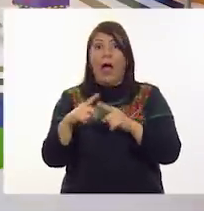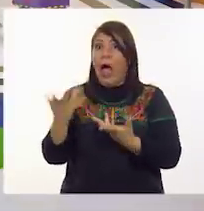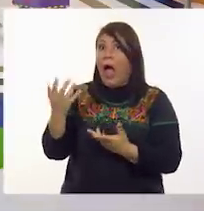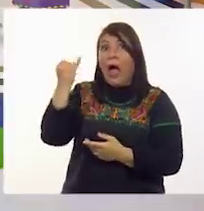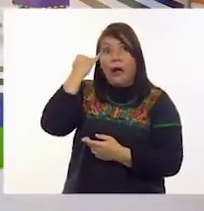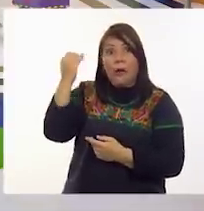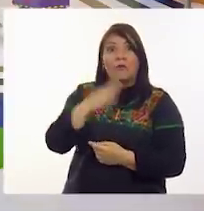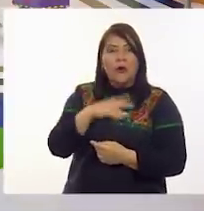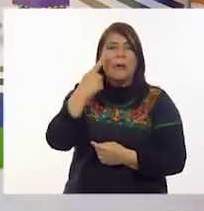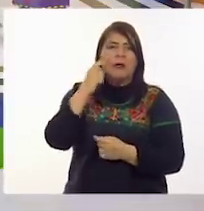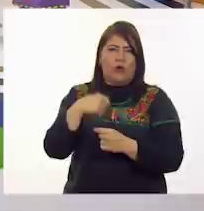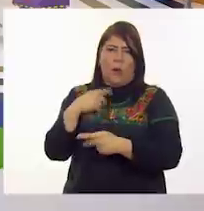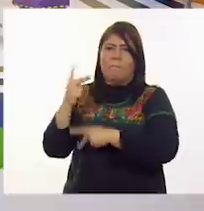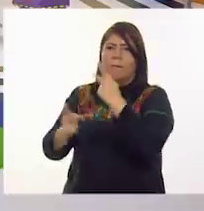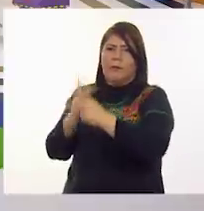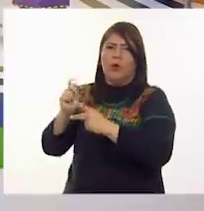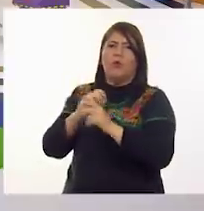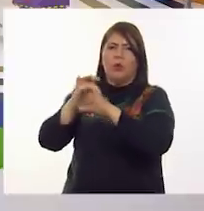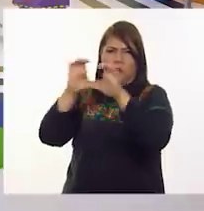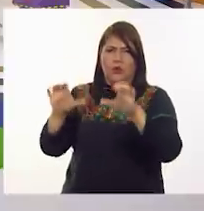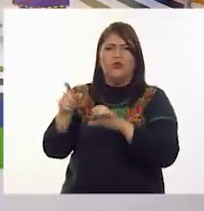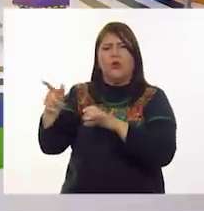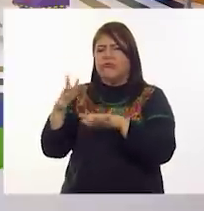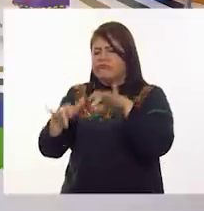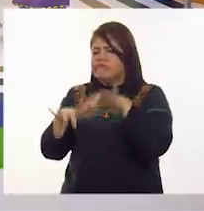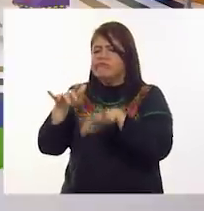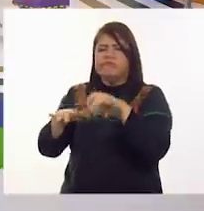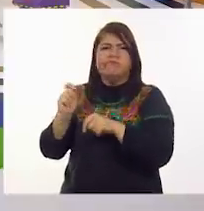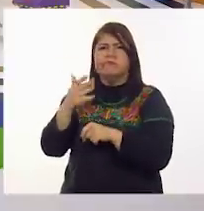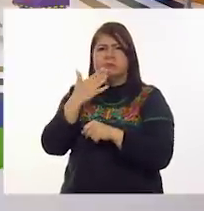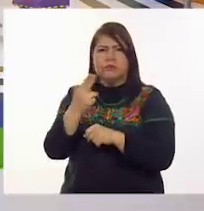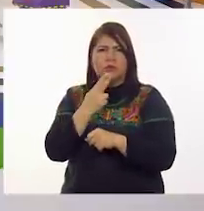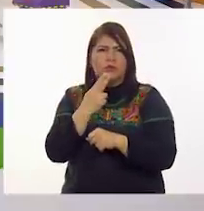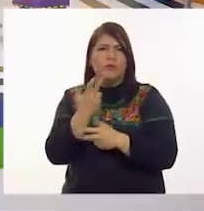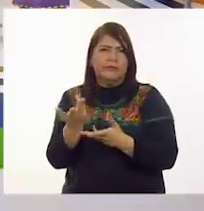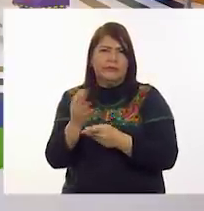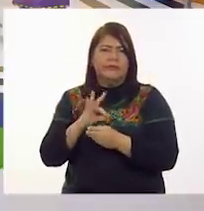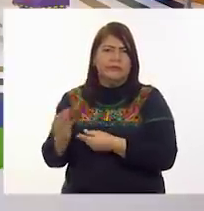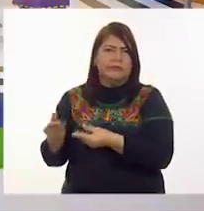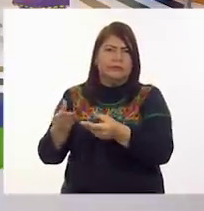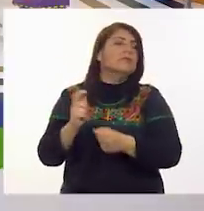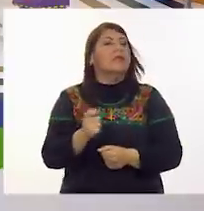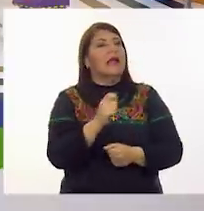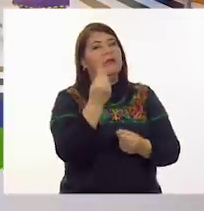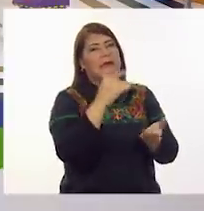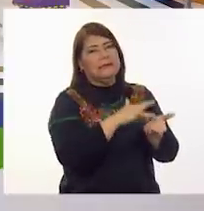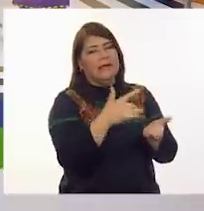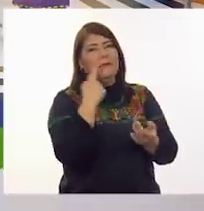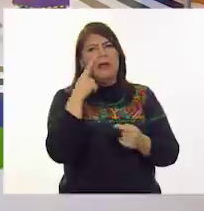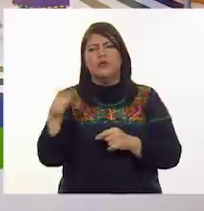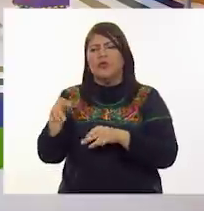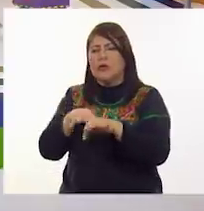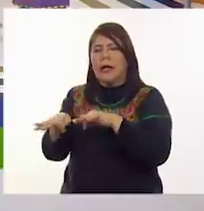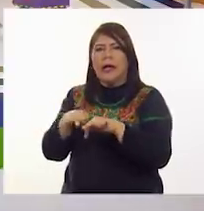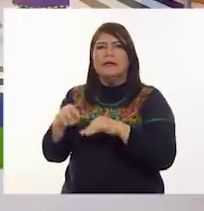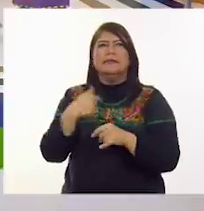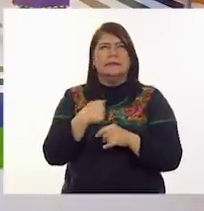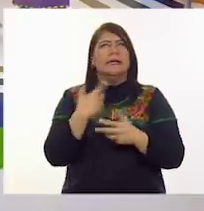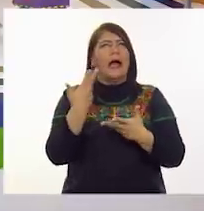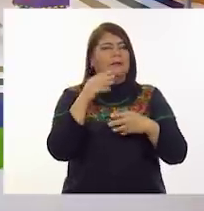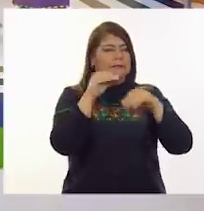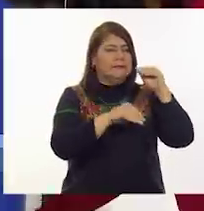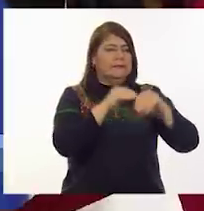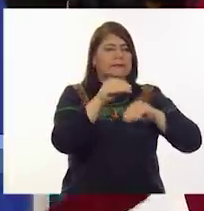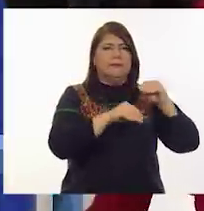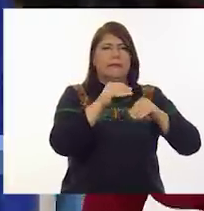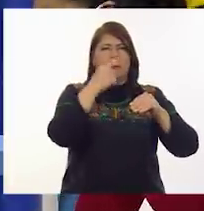Yo sé que la manejas muy bien. Toma. Muchas gracias, maestra Adri. De nada, trabaja en ello. Voy a hacer un cartel con la foto